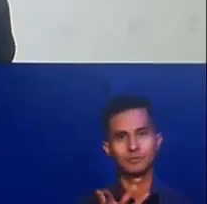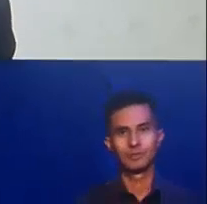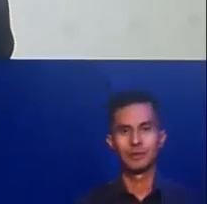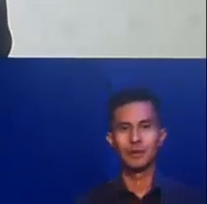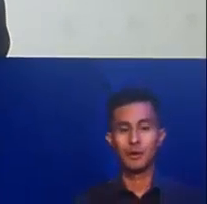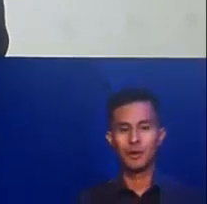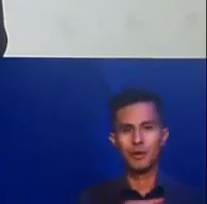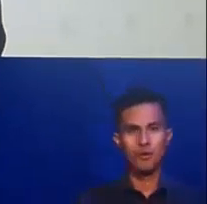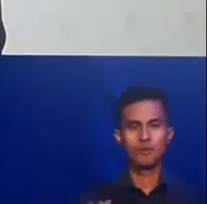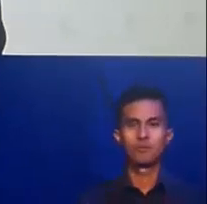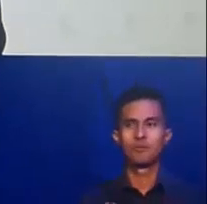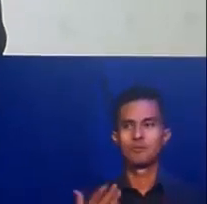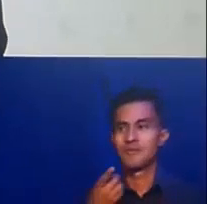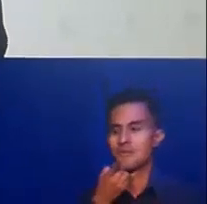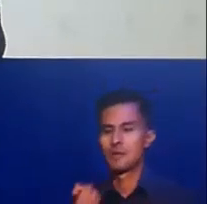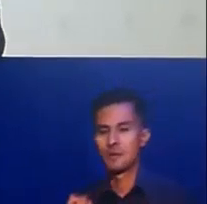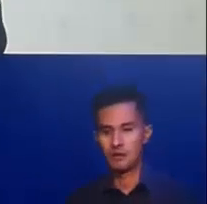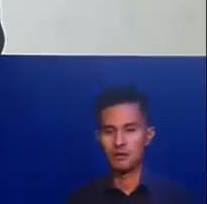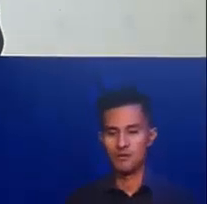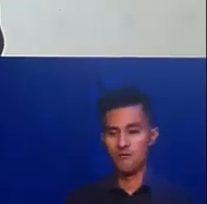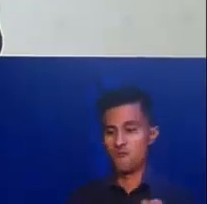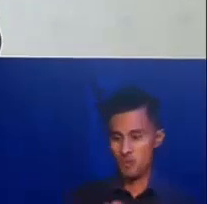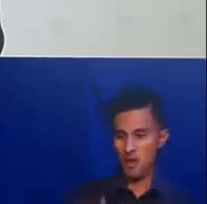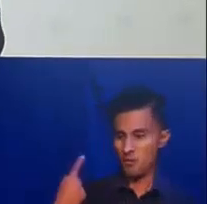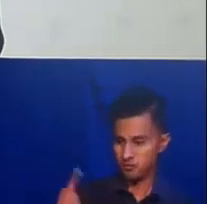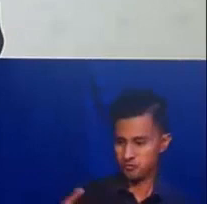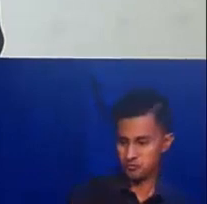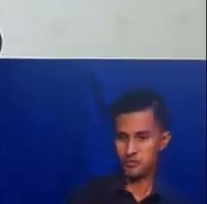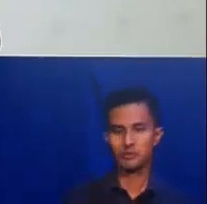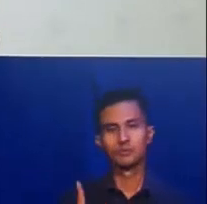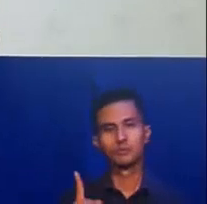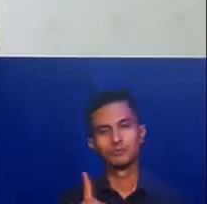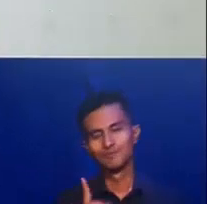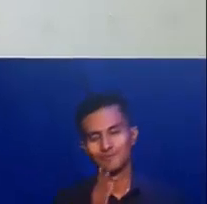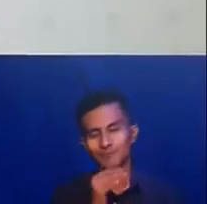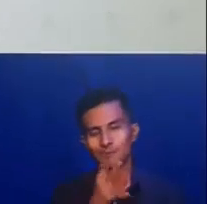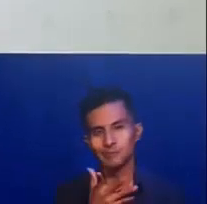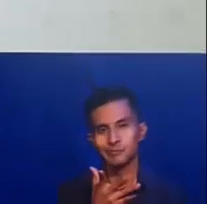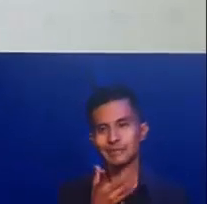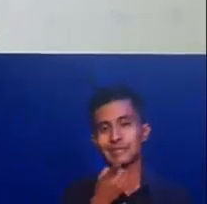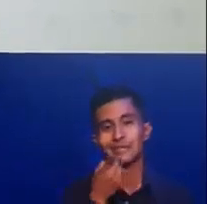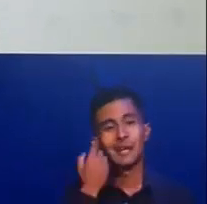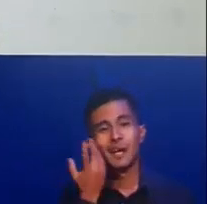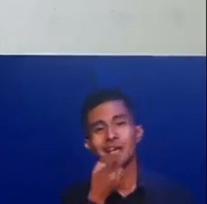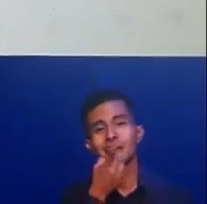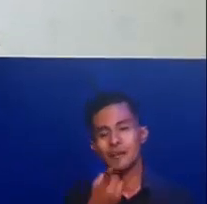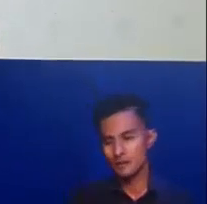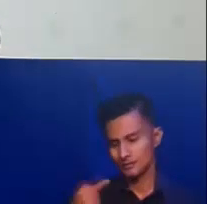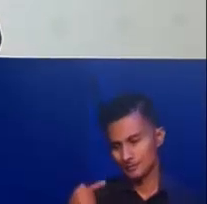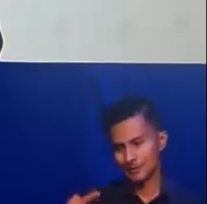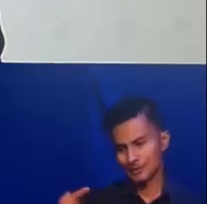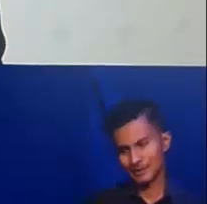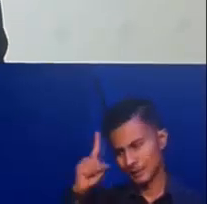punitivos. Queremos dar todas las razones de peso, de suficiencia en el cuidado de la salud y de la vida de los